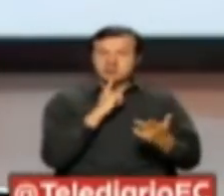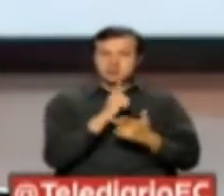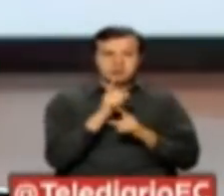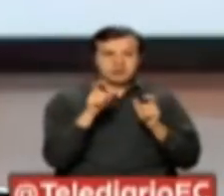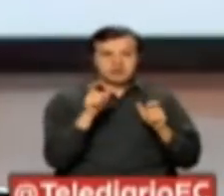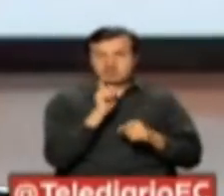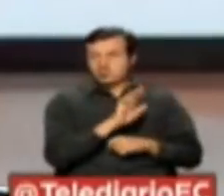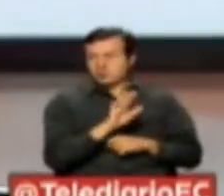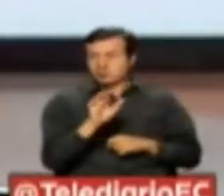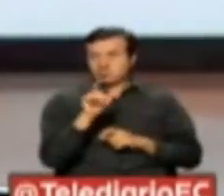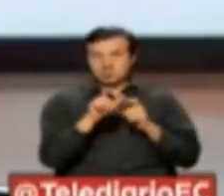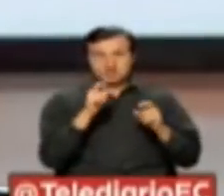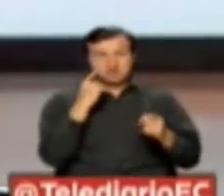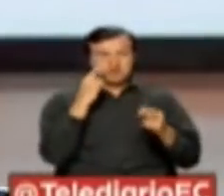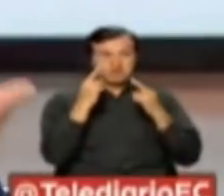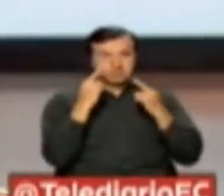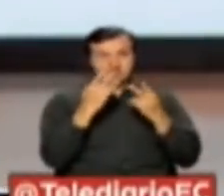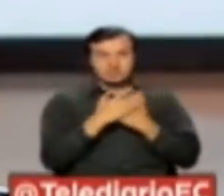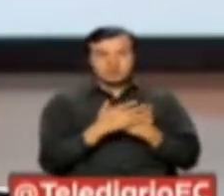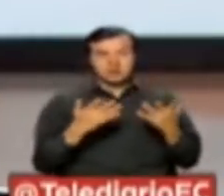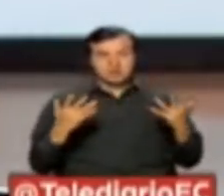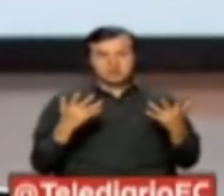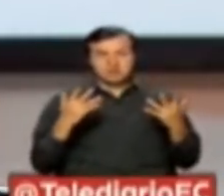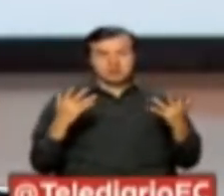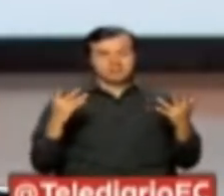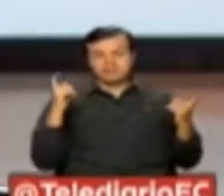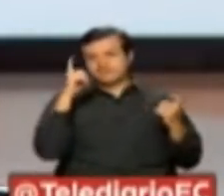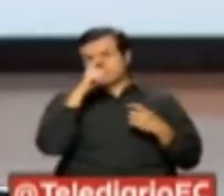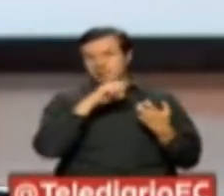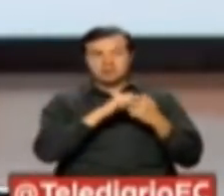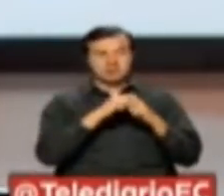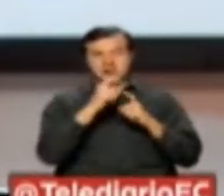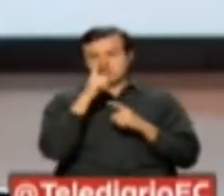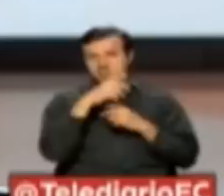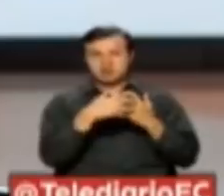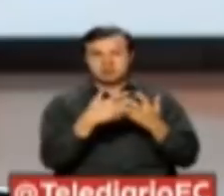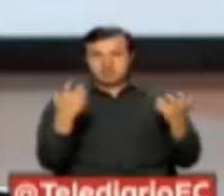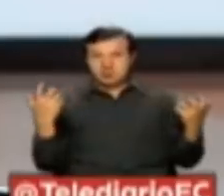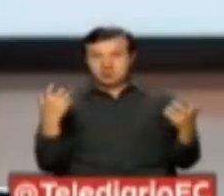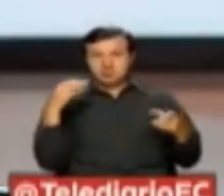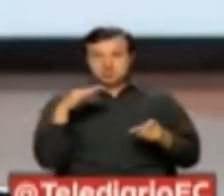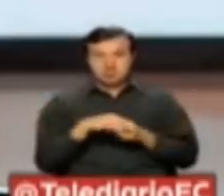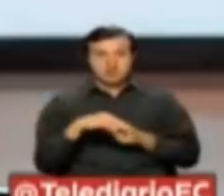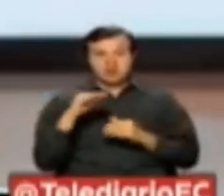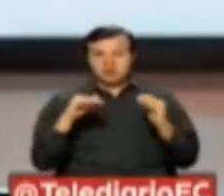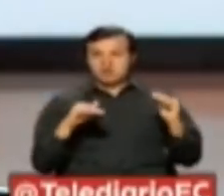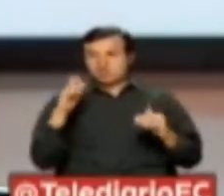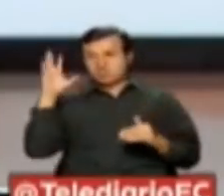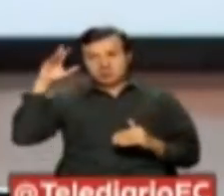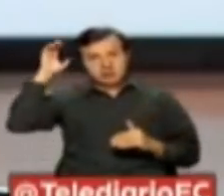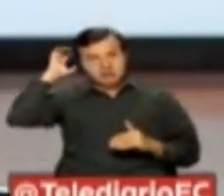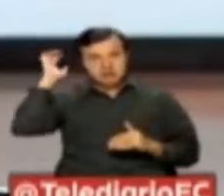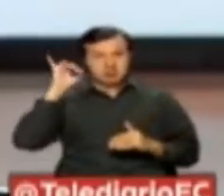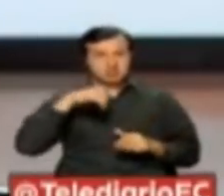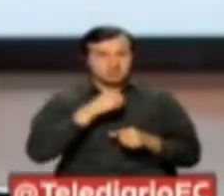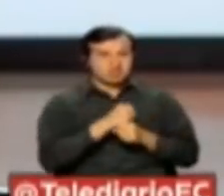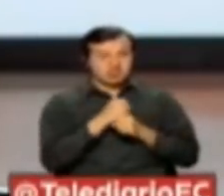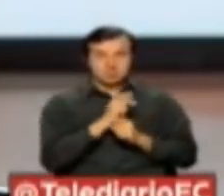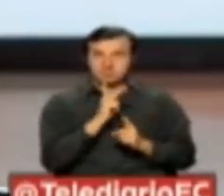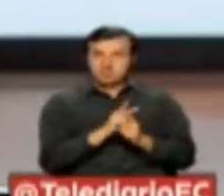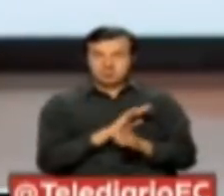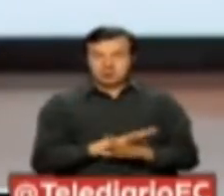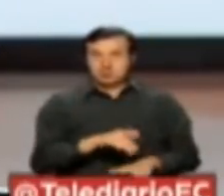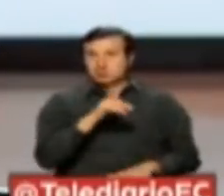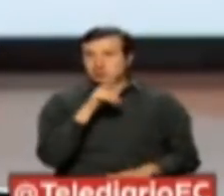población menciona en cuanto está polarizada la situación y vemos que la elección va a estar entre cynthia viteri y dime general